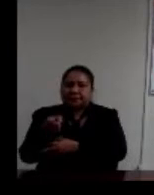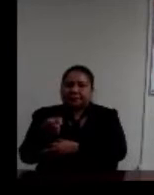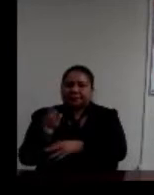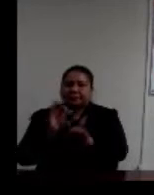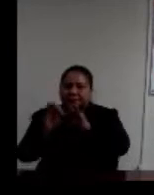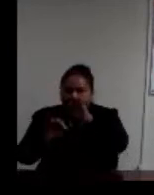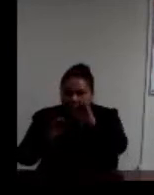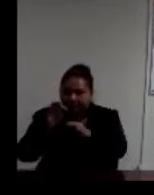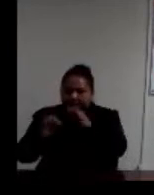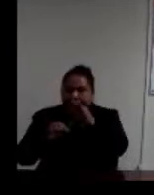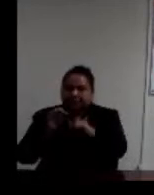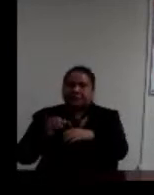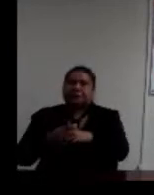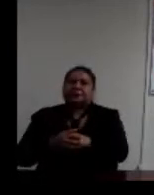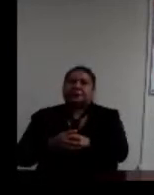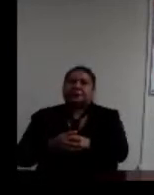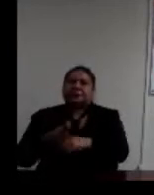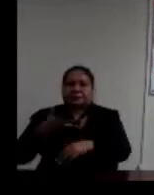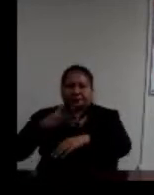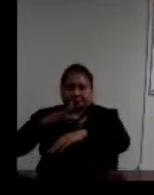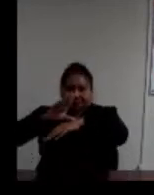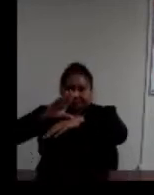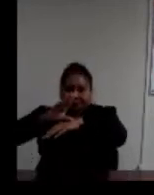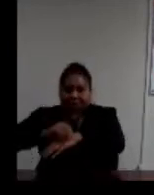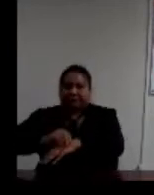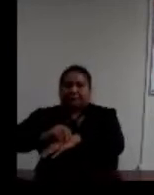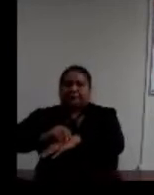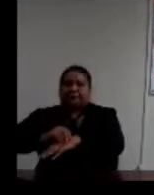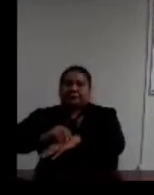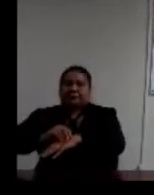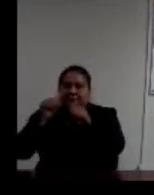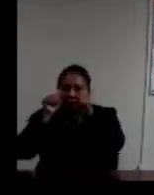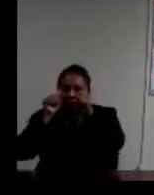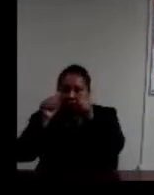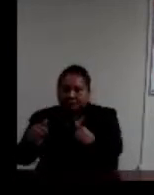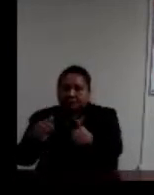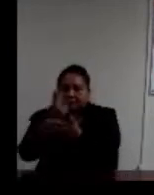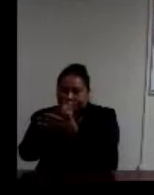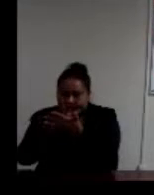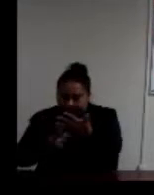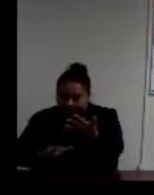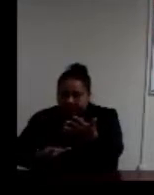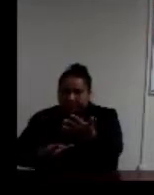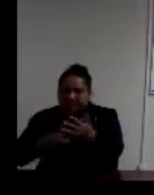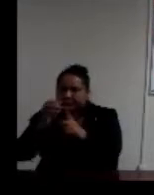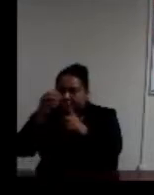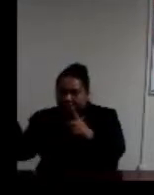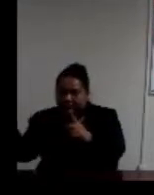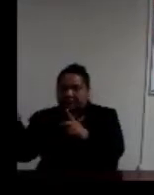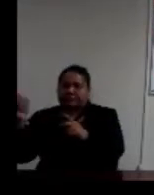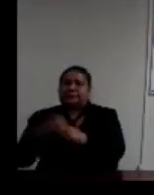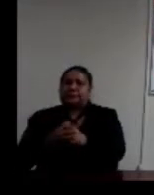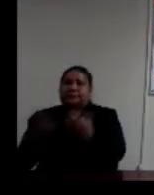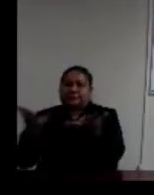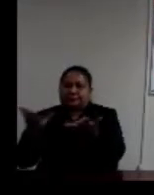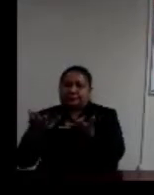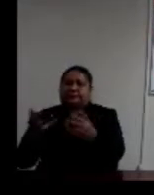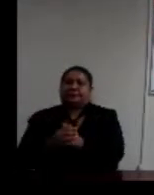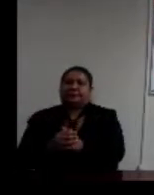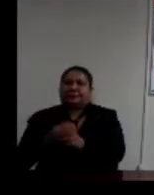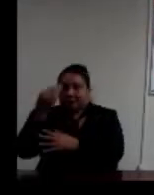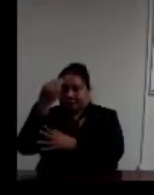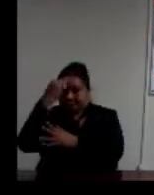funciones ejecutivas son aquellas que me permiten atender, planear, organizar, hacer